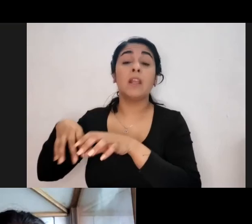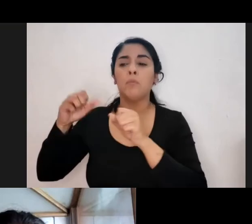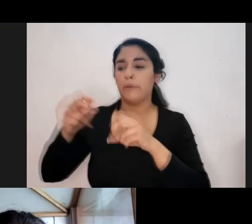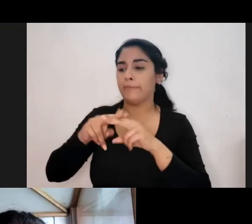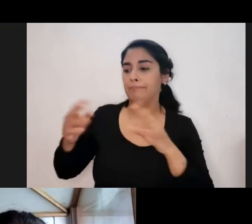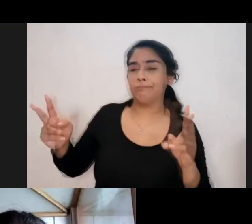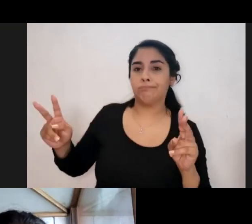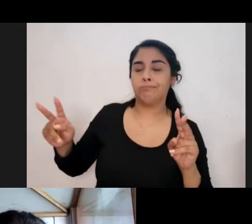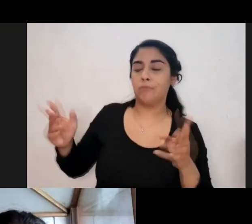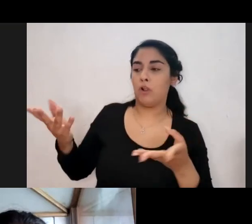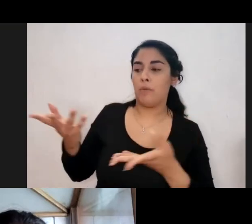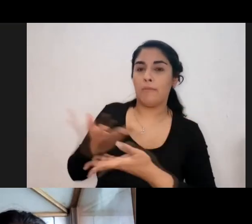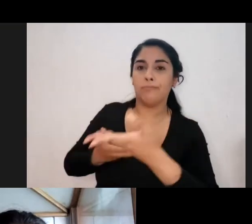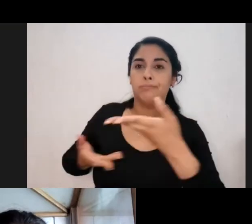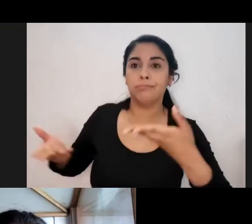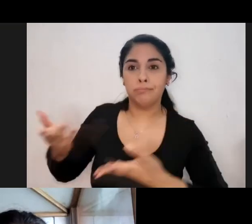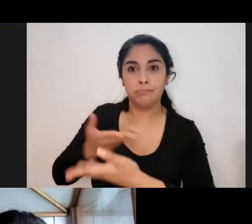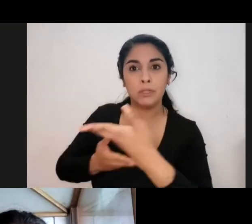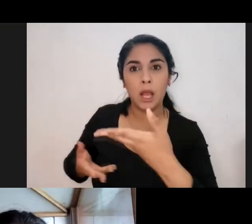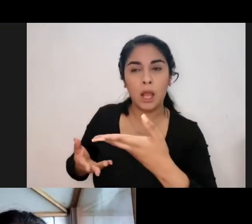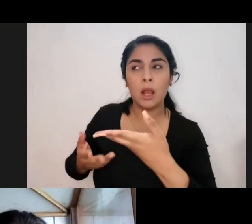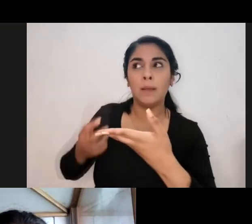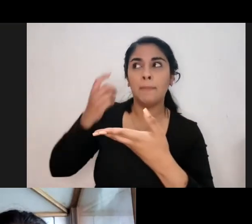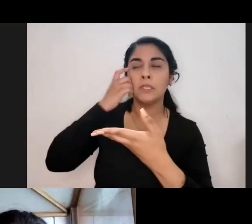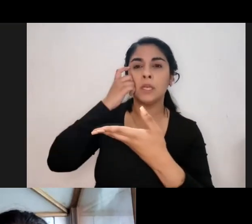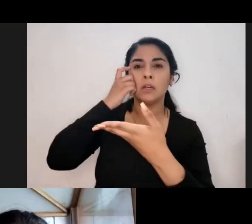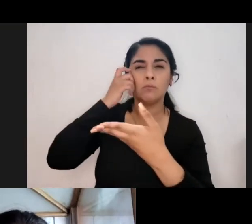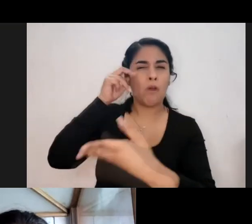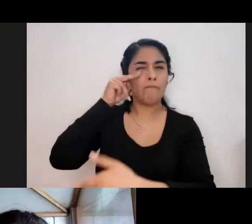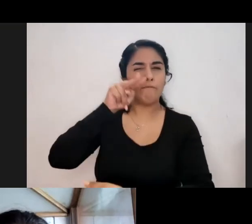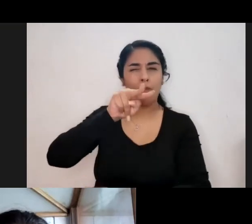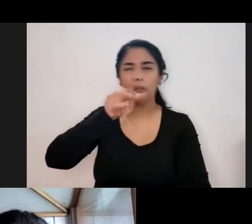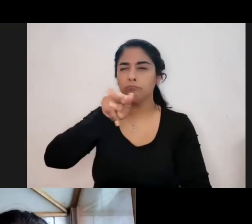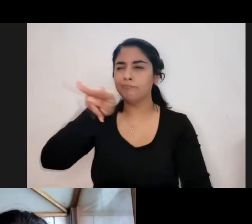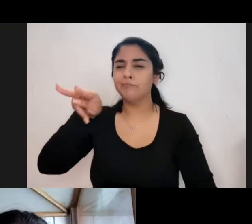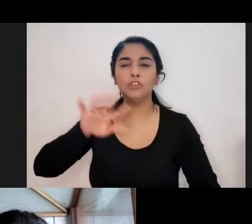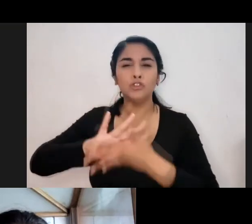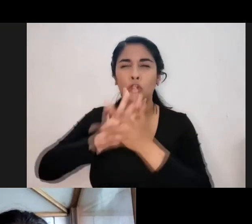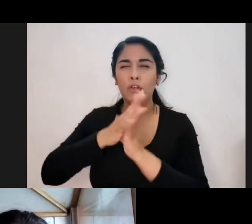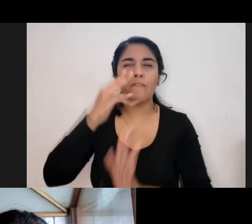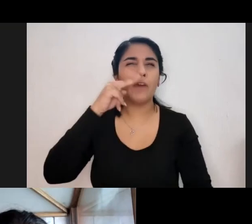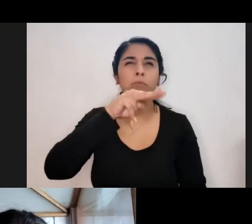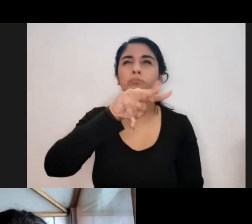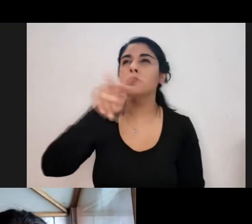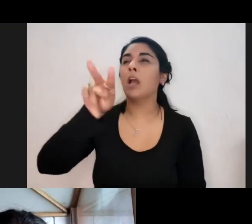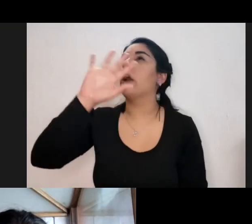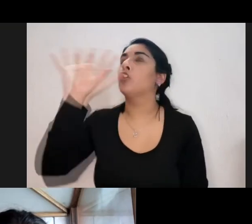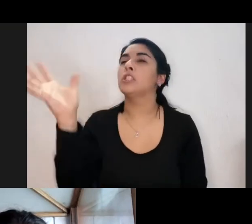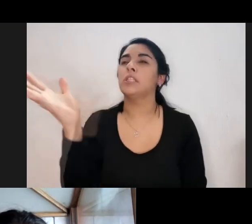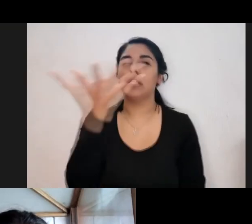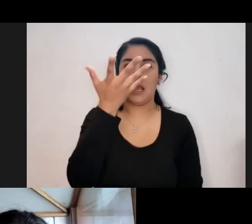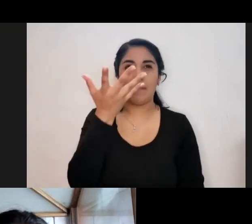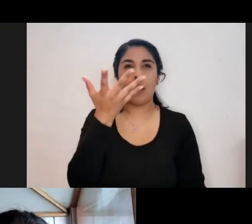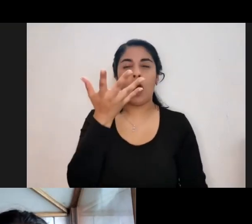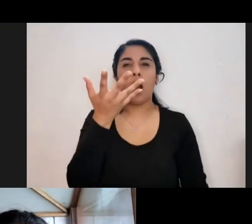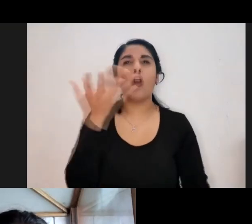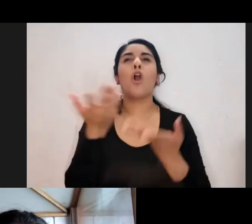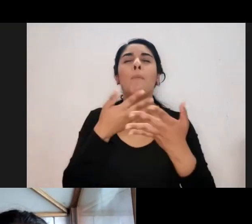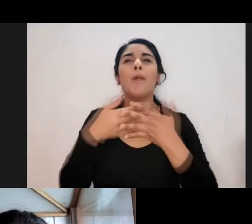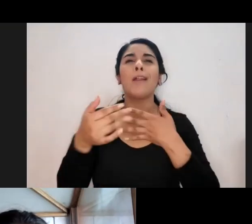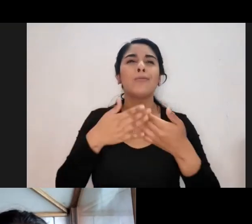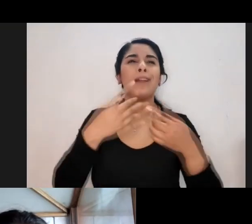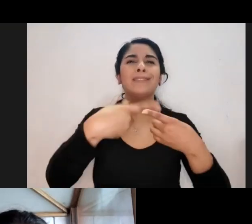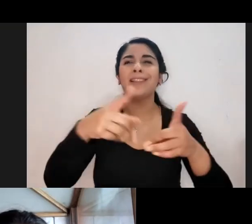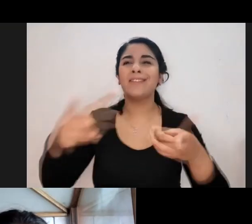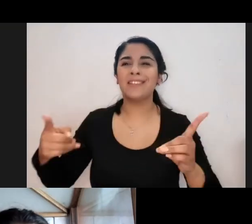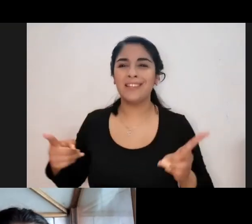One Health, que es como ver un todo, ¿sí? Yo tengo que ver el ecosistema, ¿cierto? La biodiversidad del ecosistema, tengo que ver los animales,